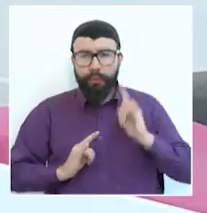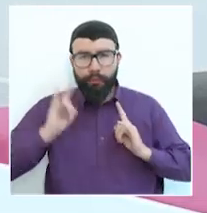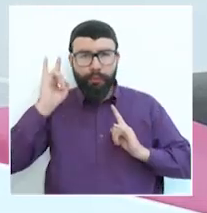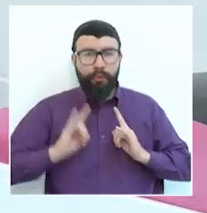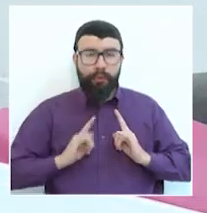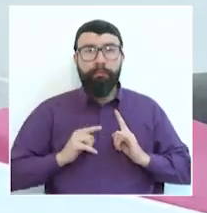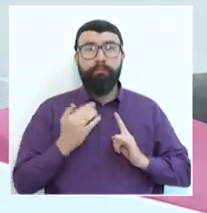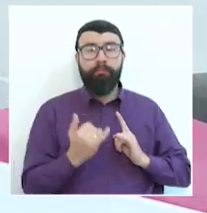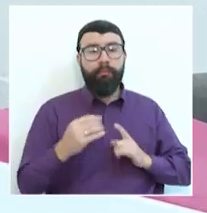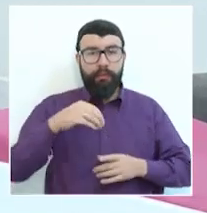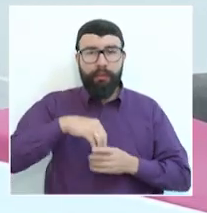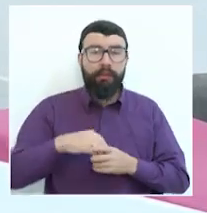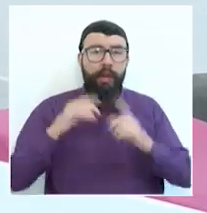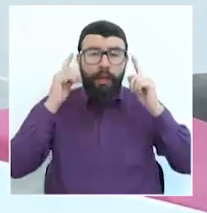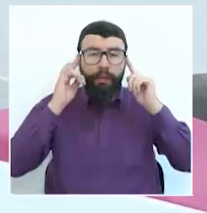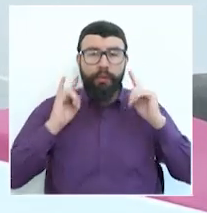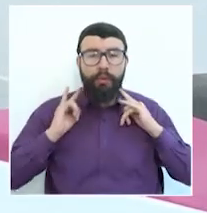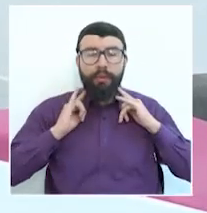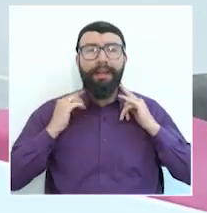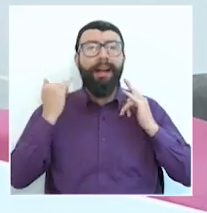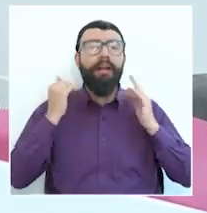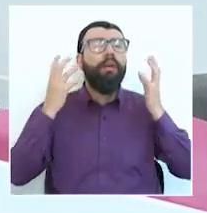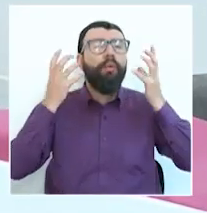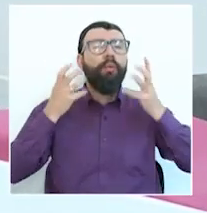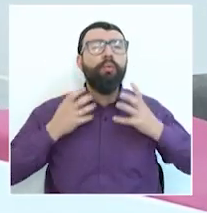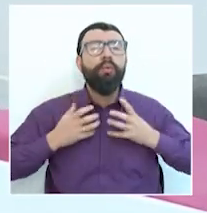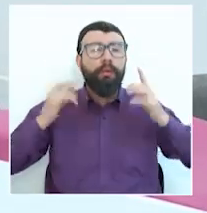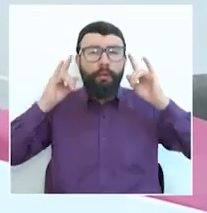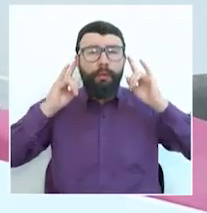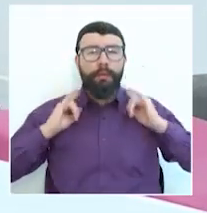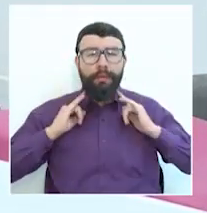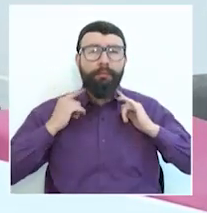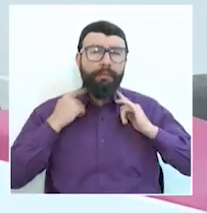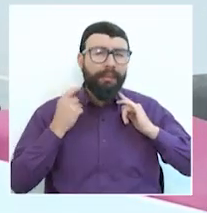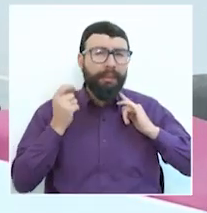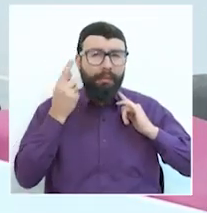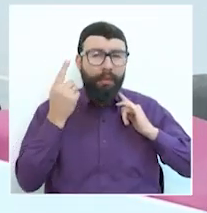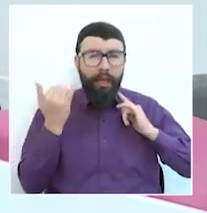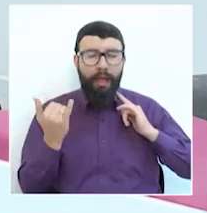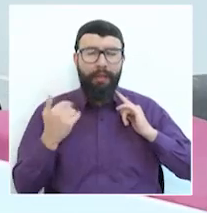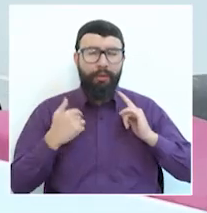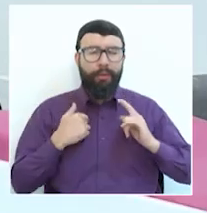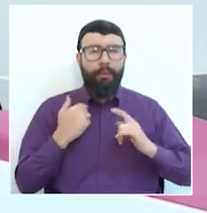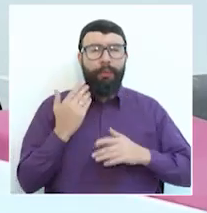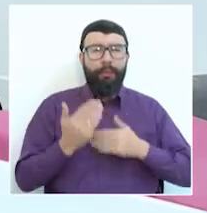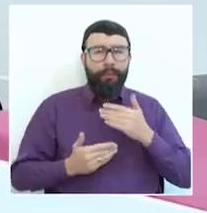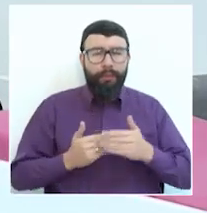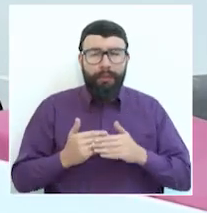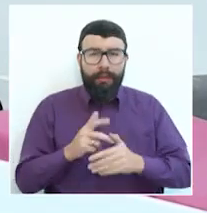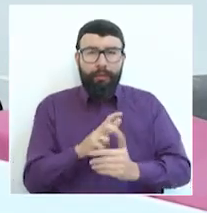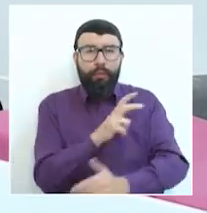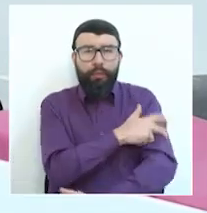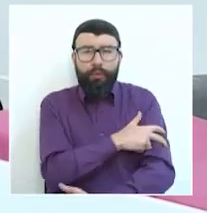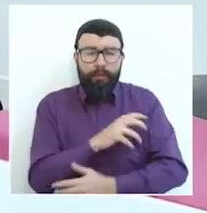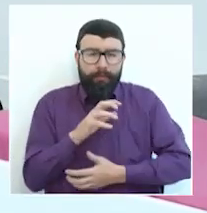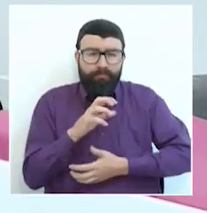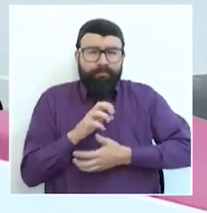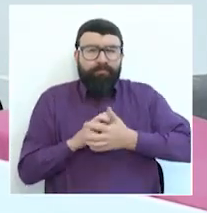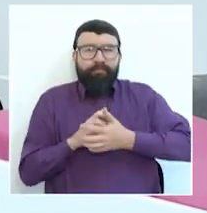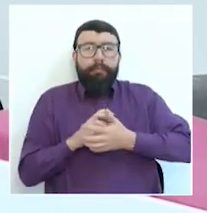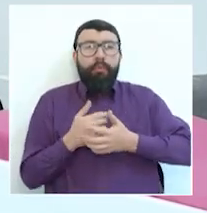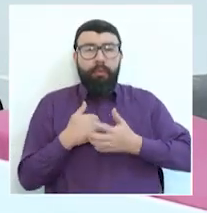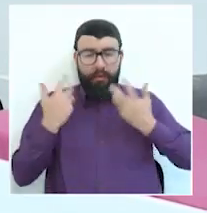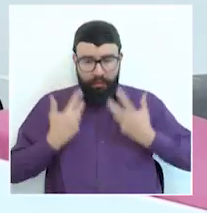la información al cuello. Y en este cuellito comenzamos a hacer la contracción muscular y de ahí para abajo